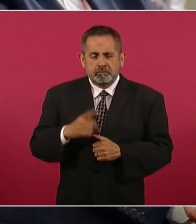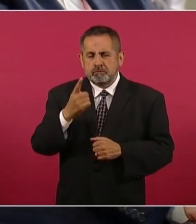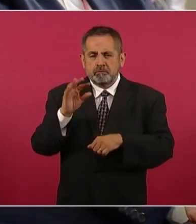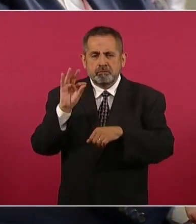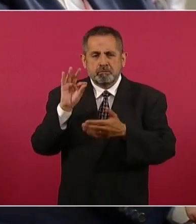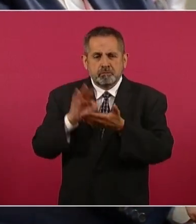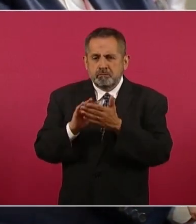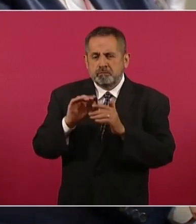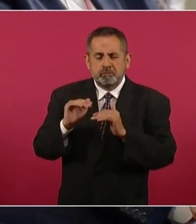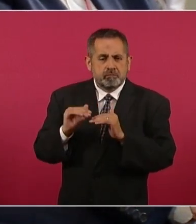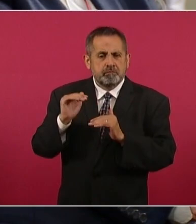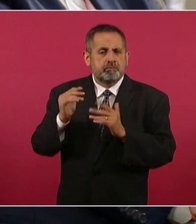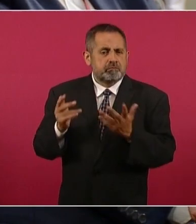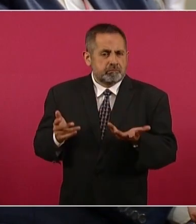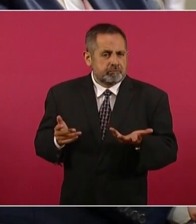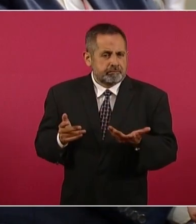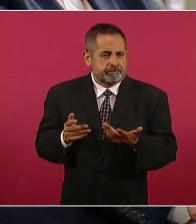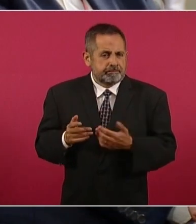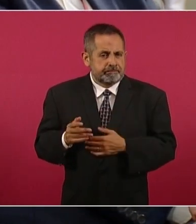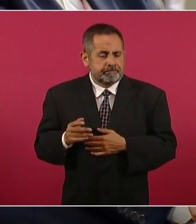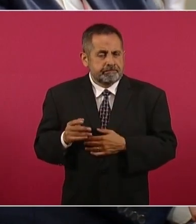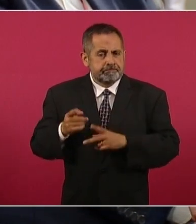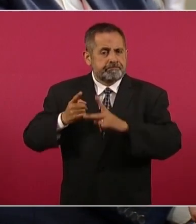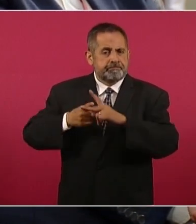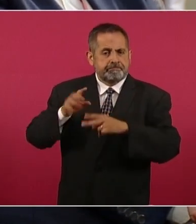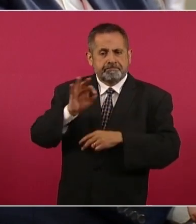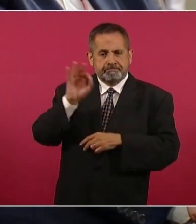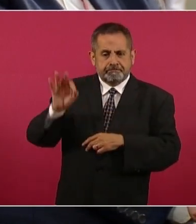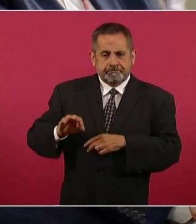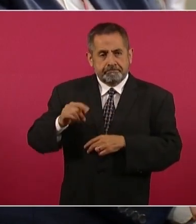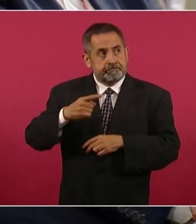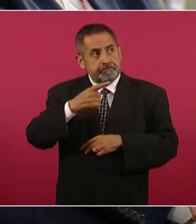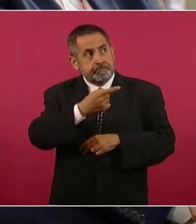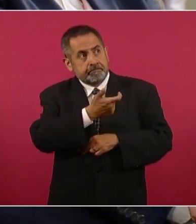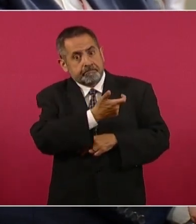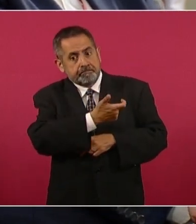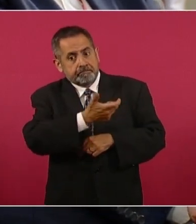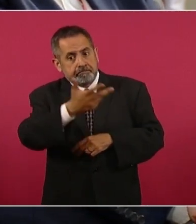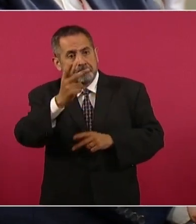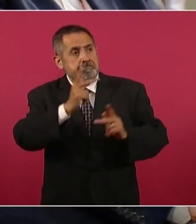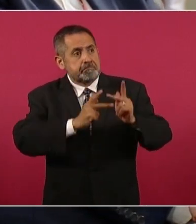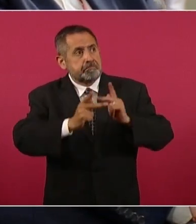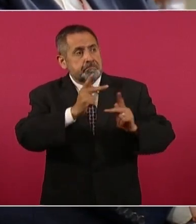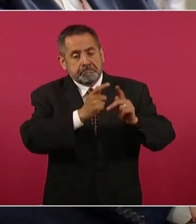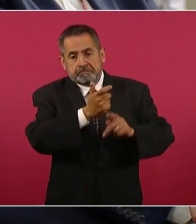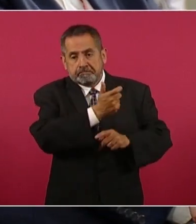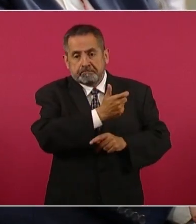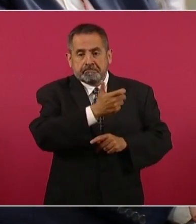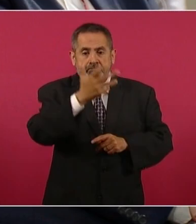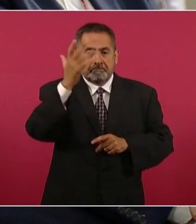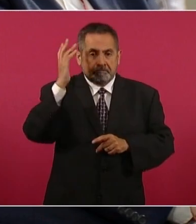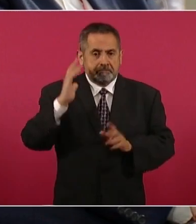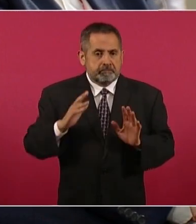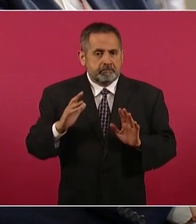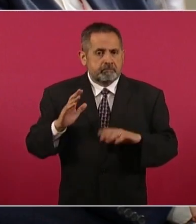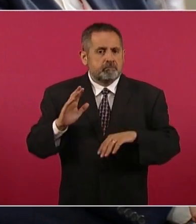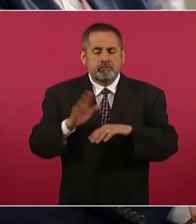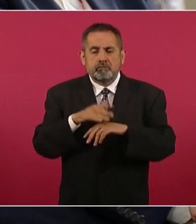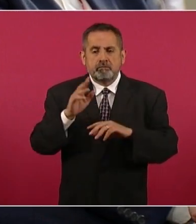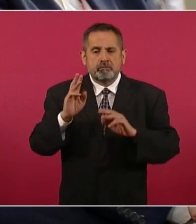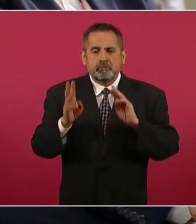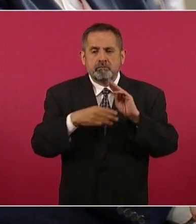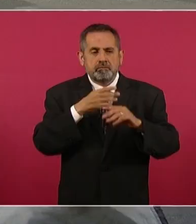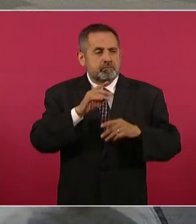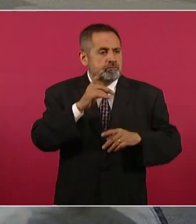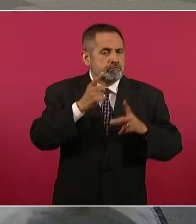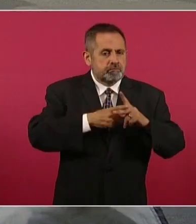arriba, las tasas, se está encareciendo el crédito porque están subiendo las tasas de interés,